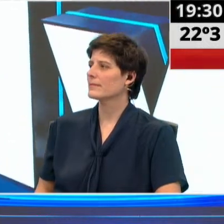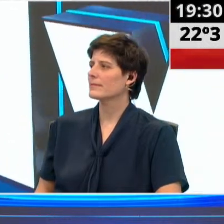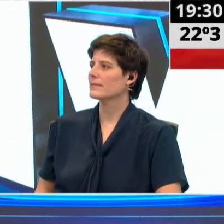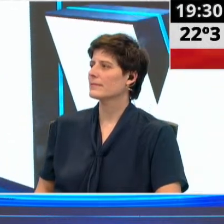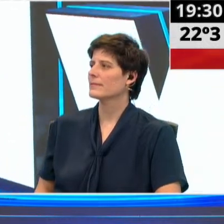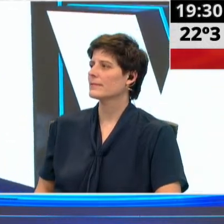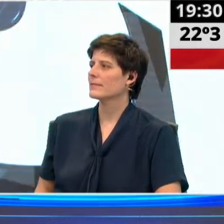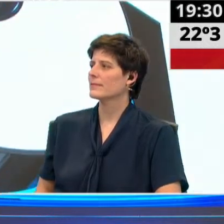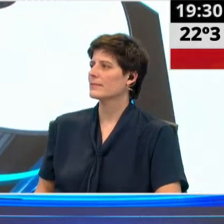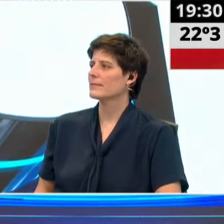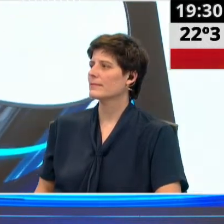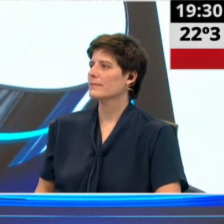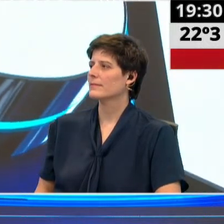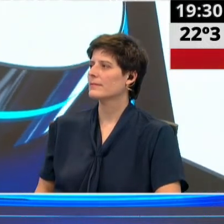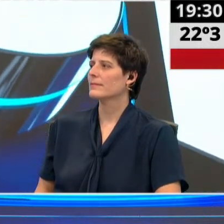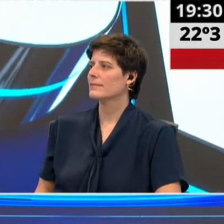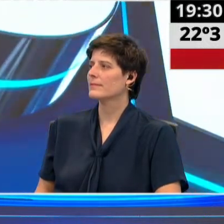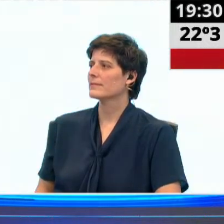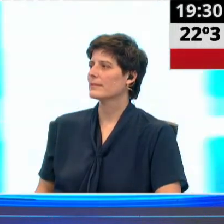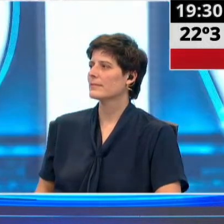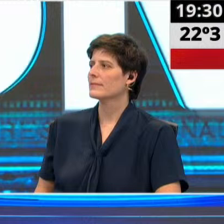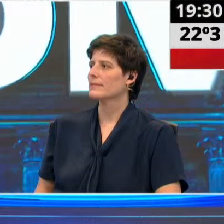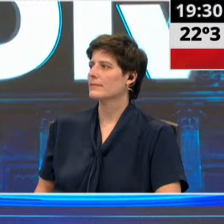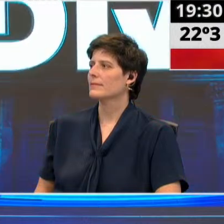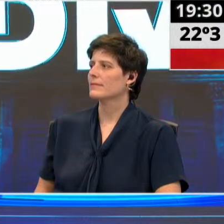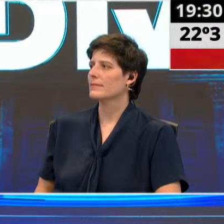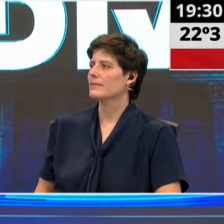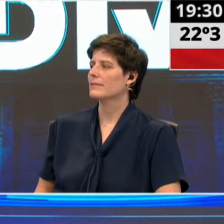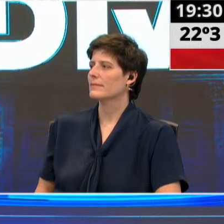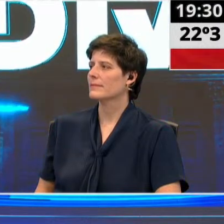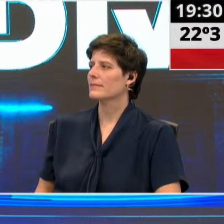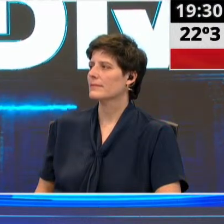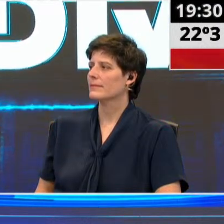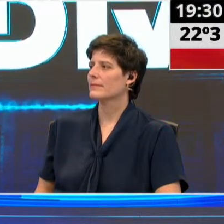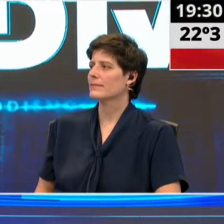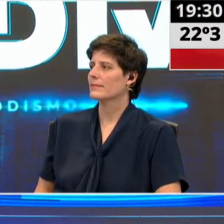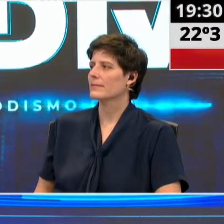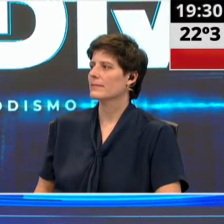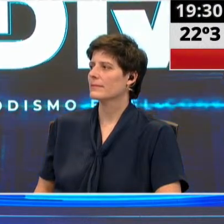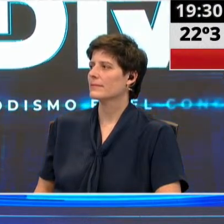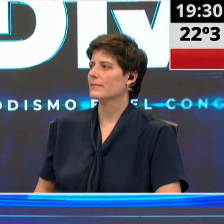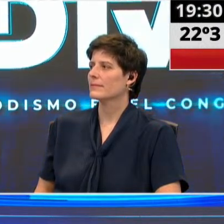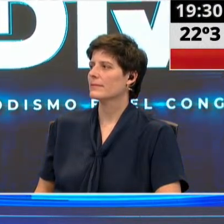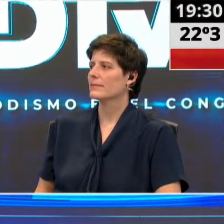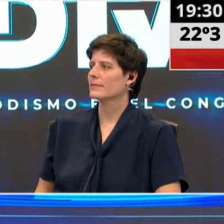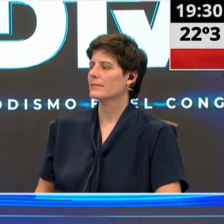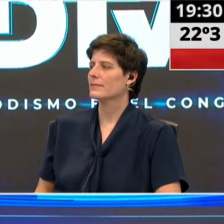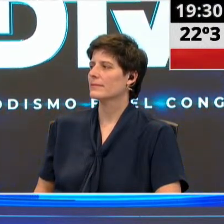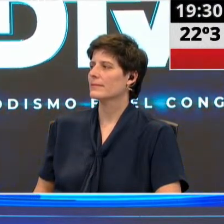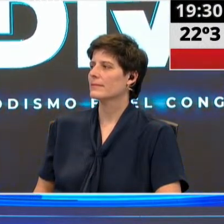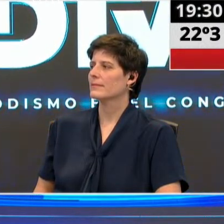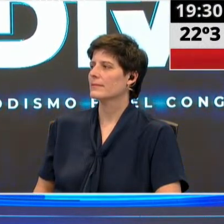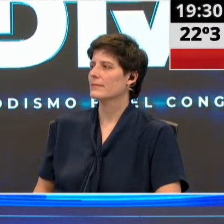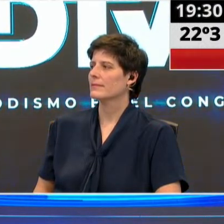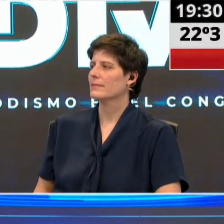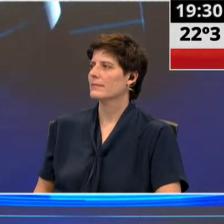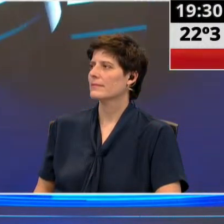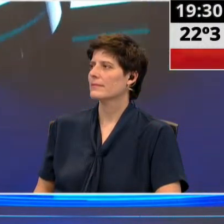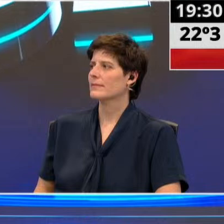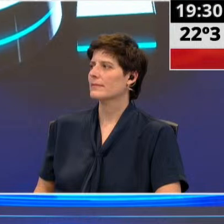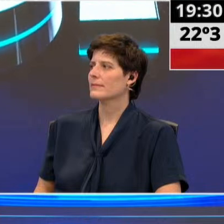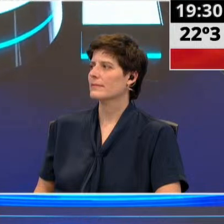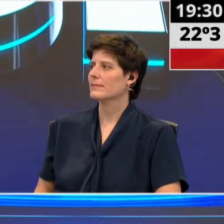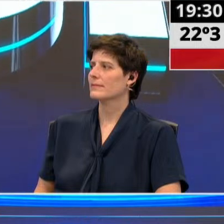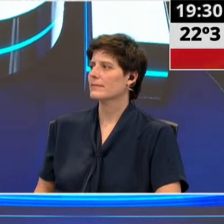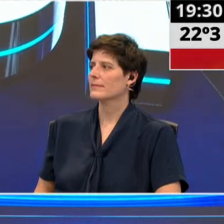tener en las dos cámaras del Congreso, especialmente a la hora de lo que dijo el flamante presidente de la Cámara, Martín Menem, de